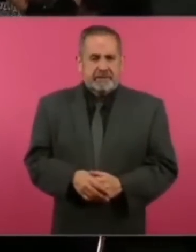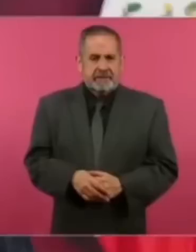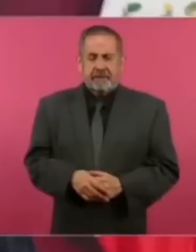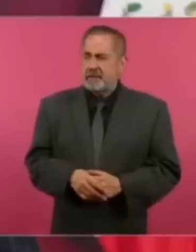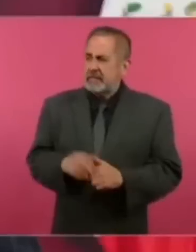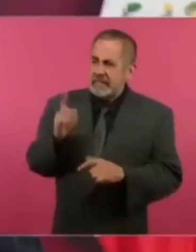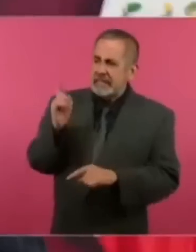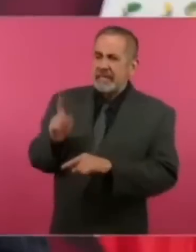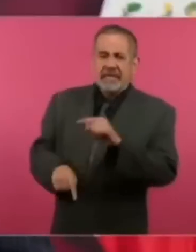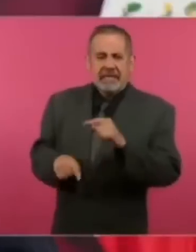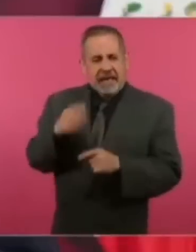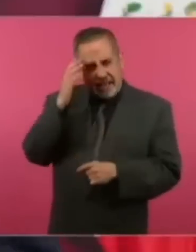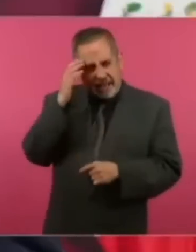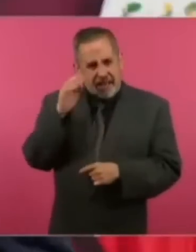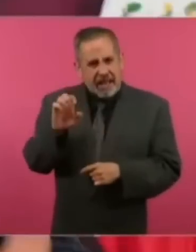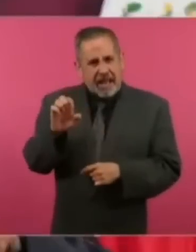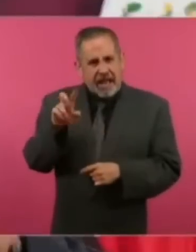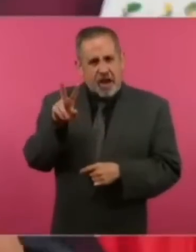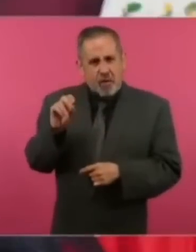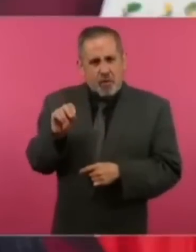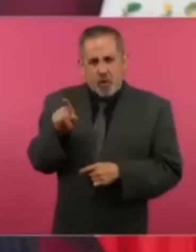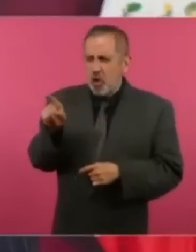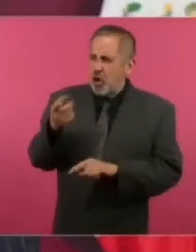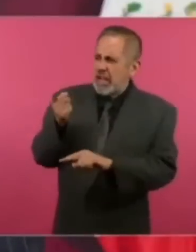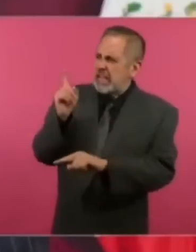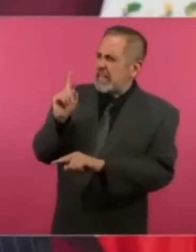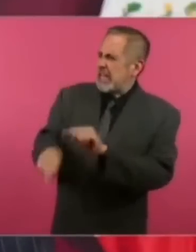destituyen a Evo Morales, toman